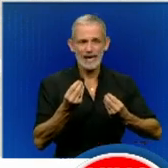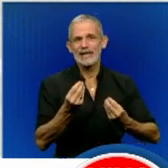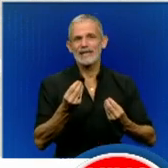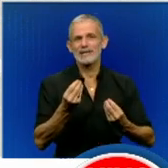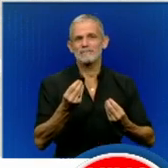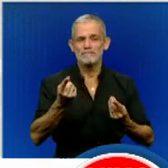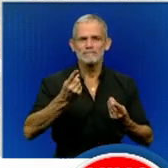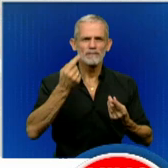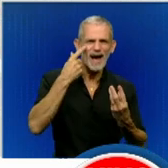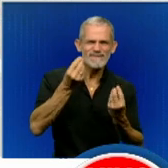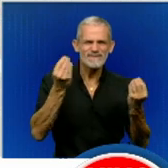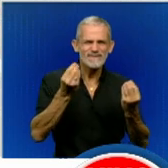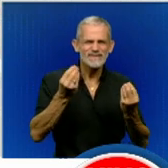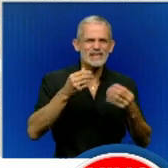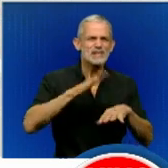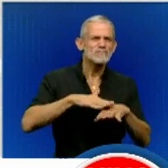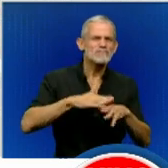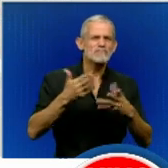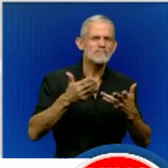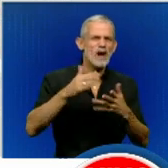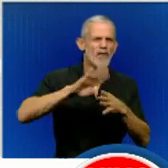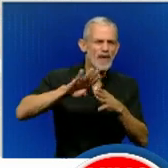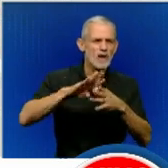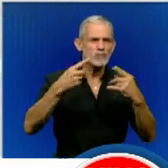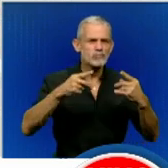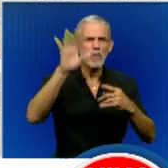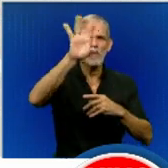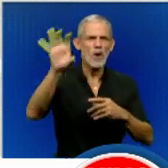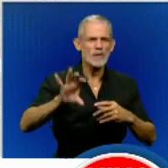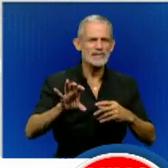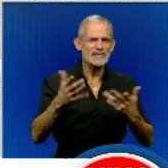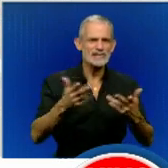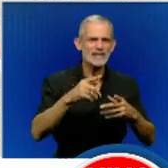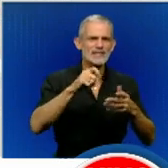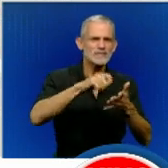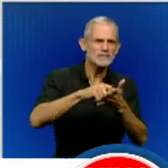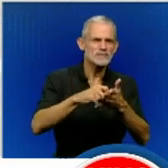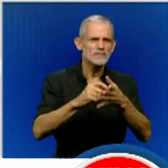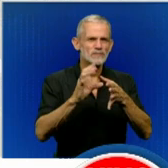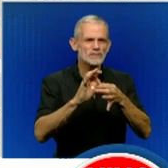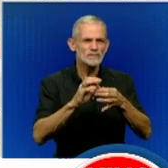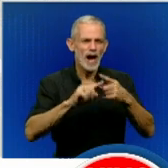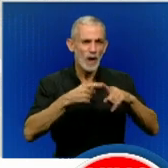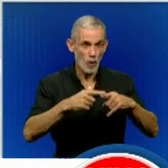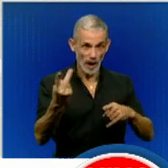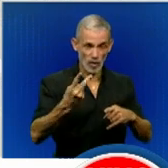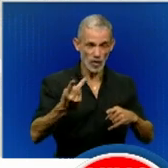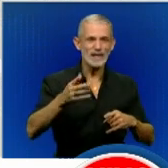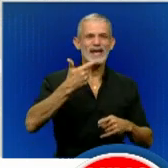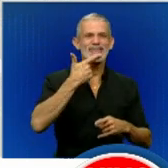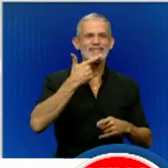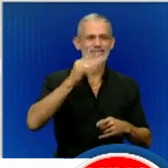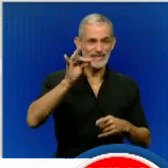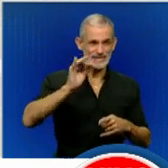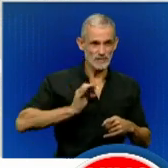revisar los compromisos que han asumido la nación y las provincias porque había compromisos comunes y es decir que el 17 de diciembre